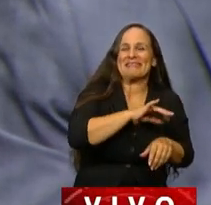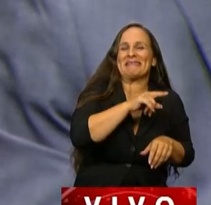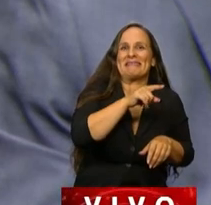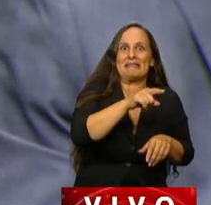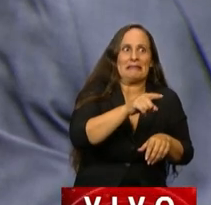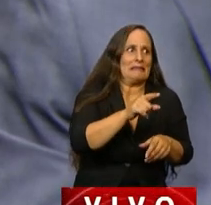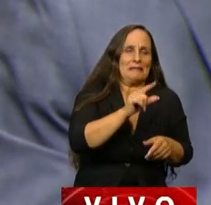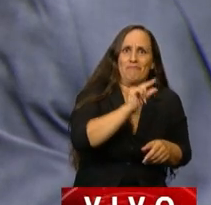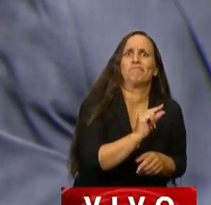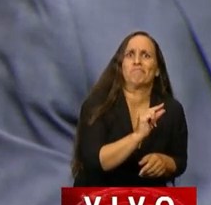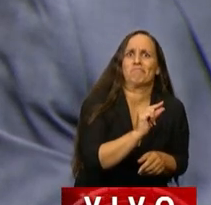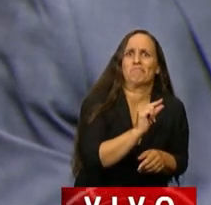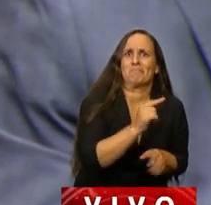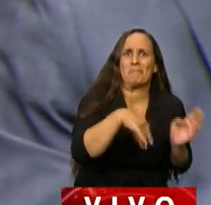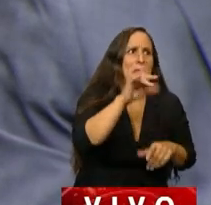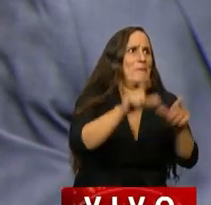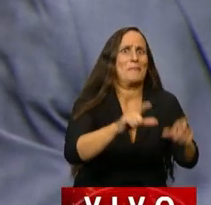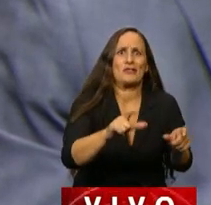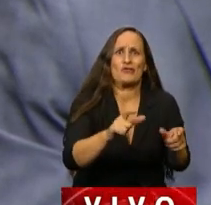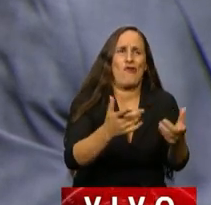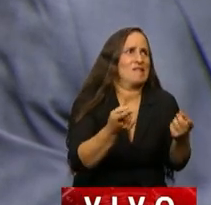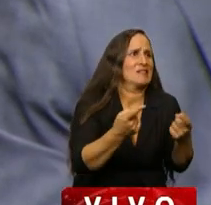más humildes de nuestra población.